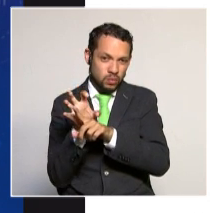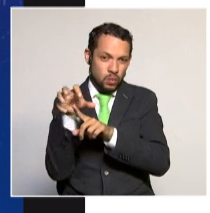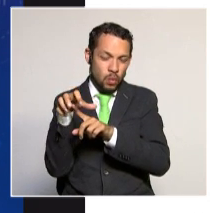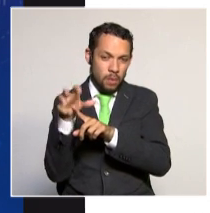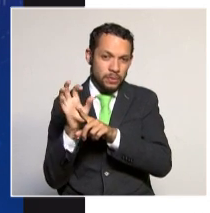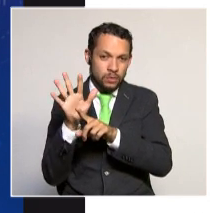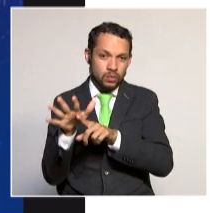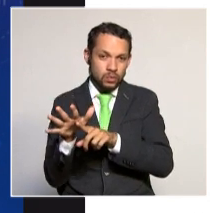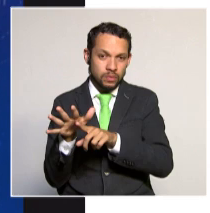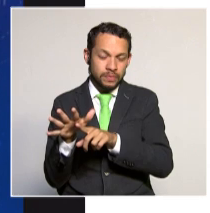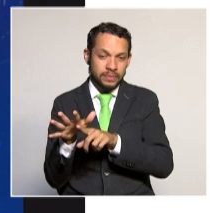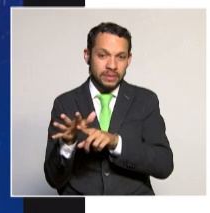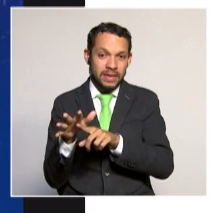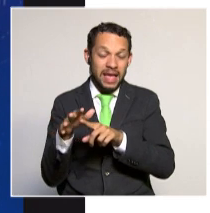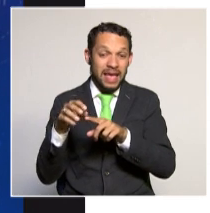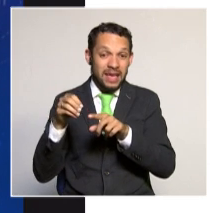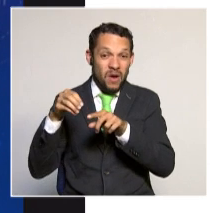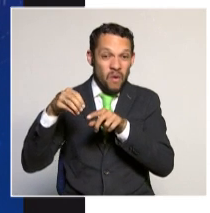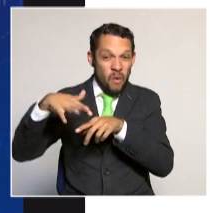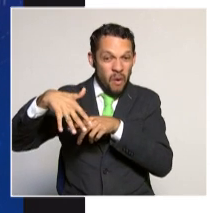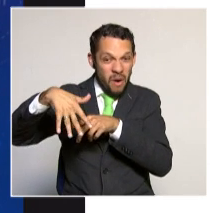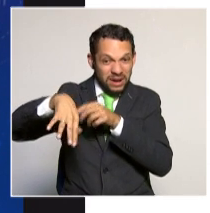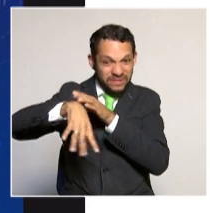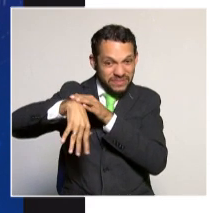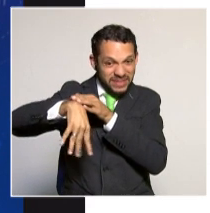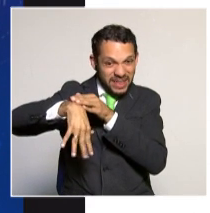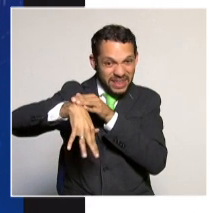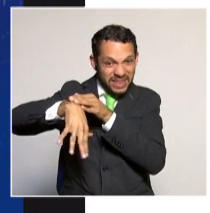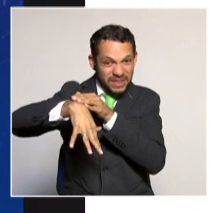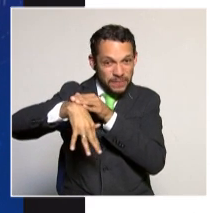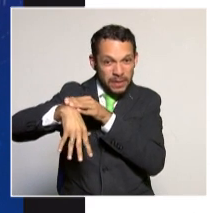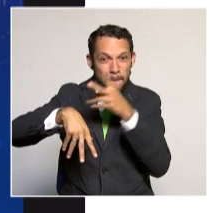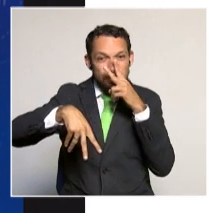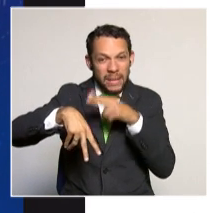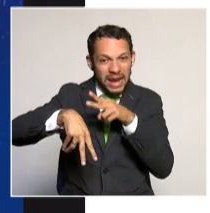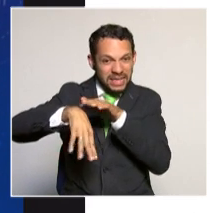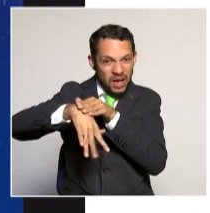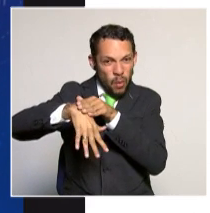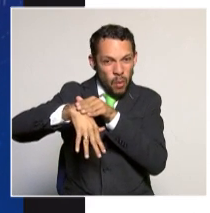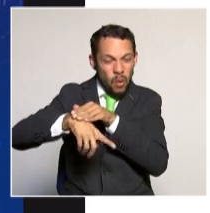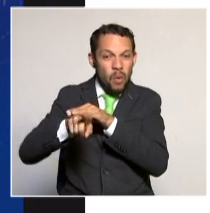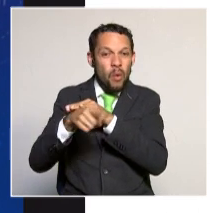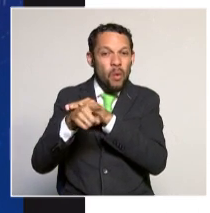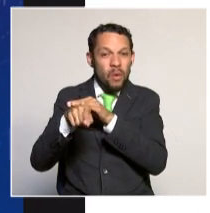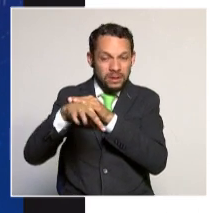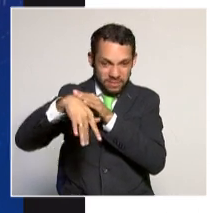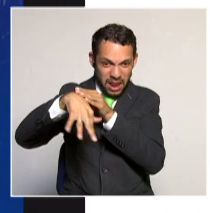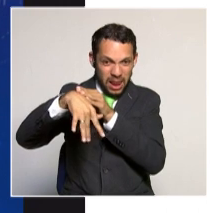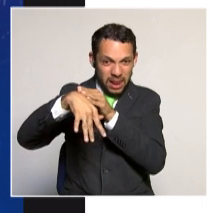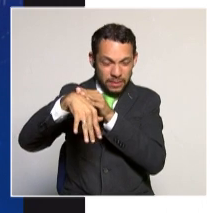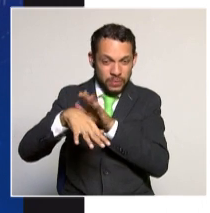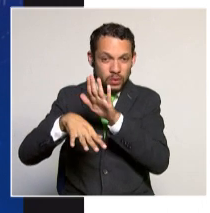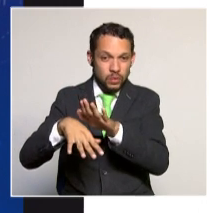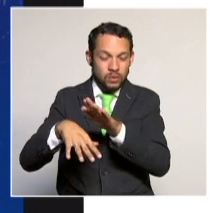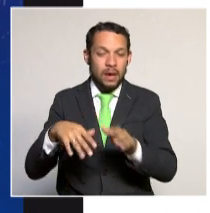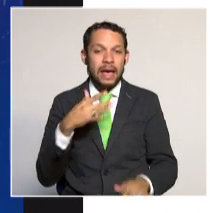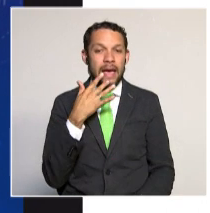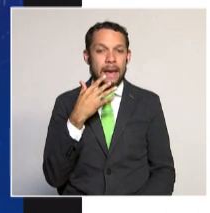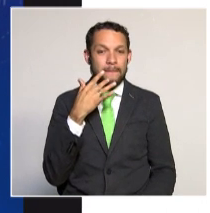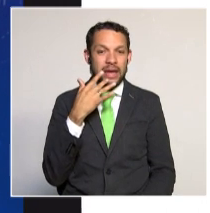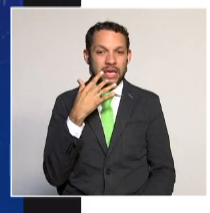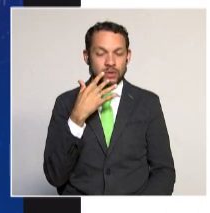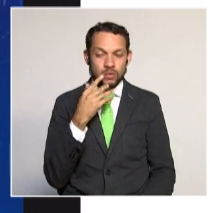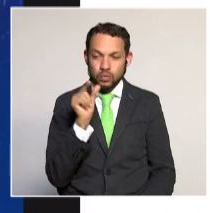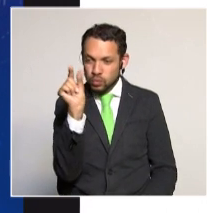son los axones. La imagen está mostrando entonces, por ejemplo, aquí, lo voy a señalar con amarillo, un